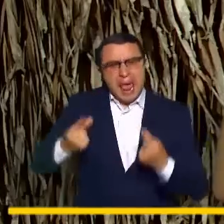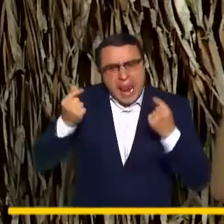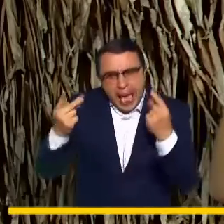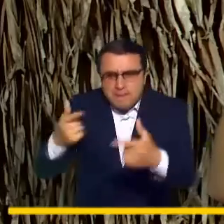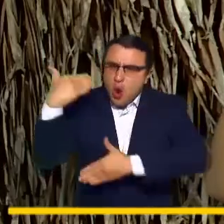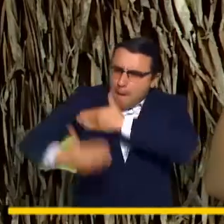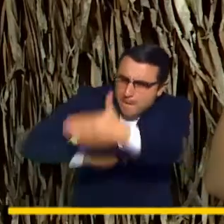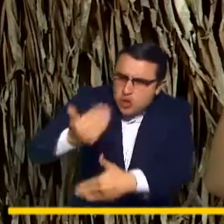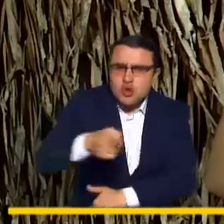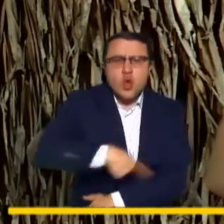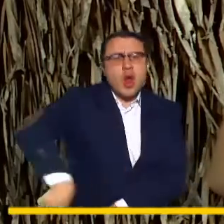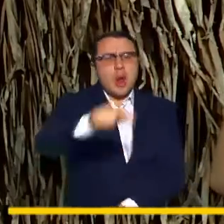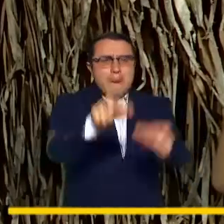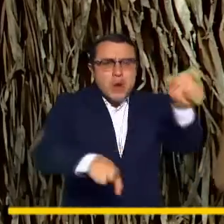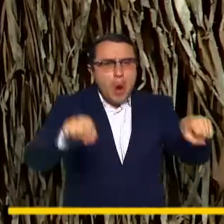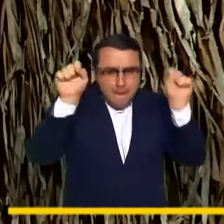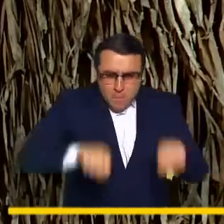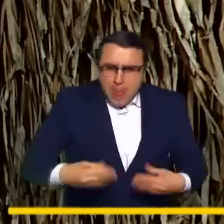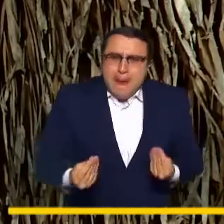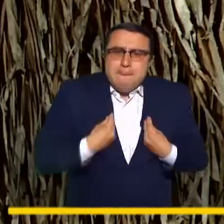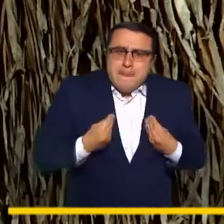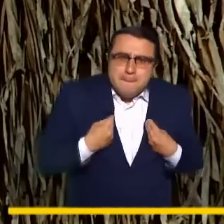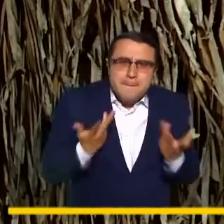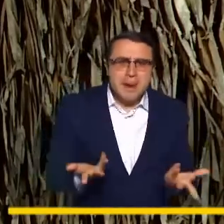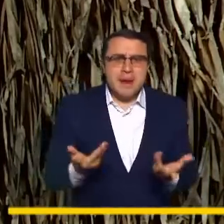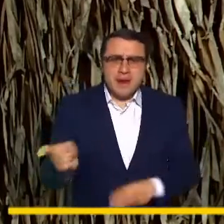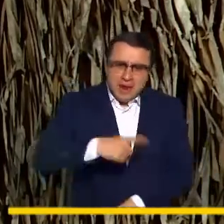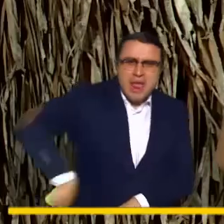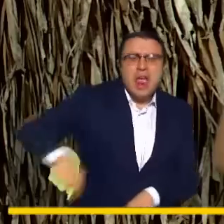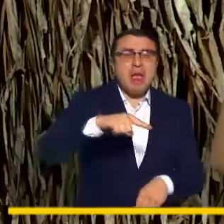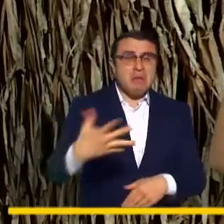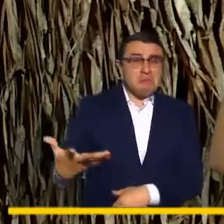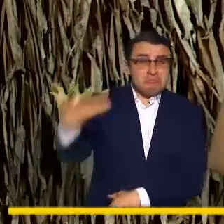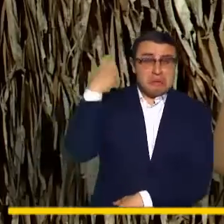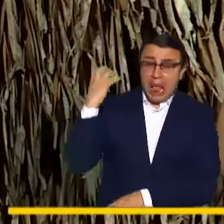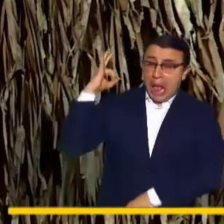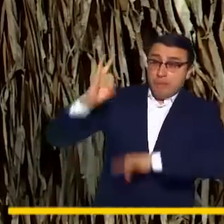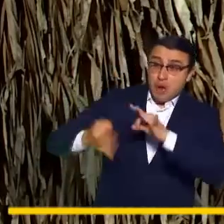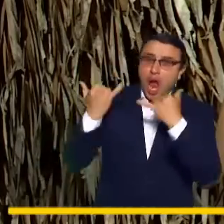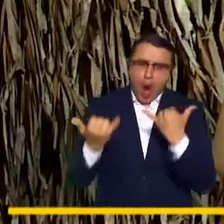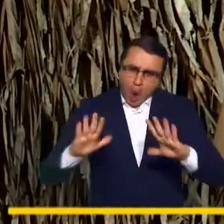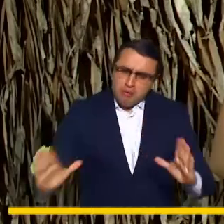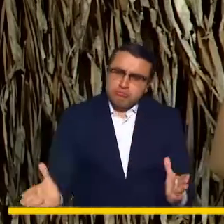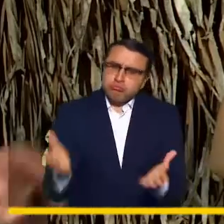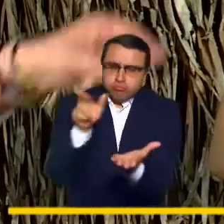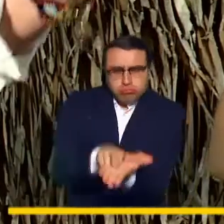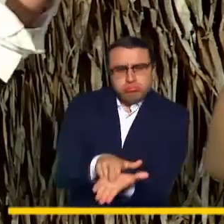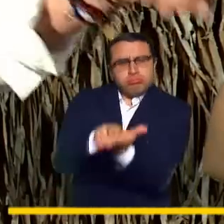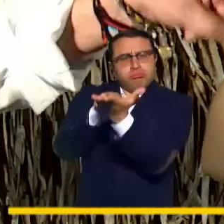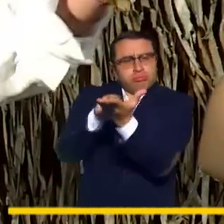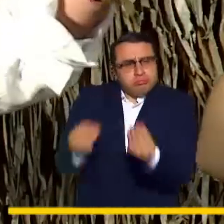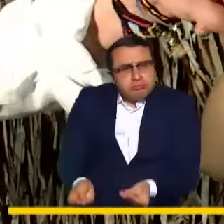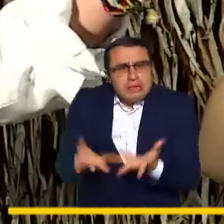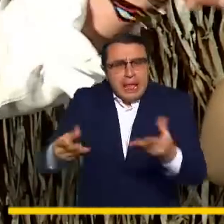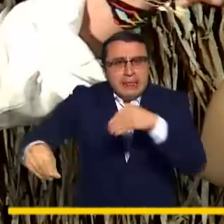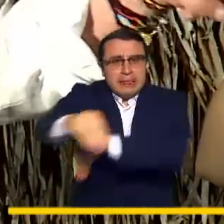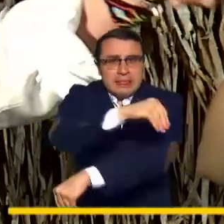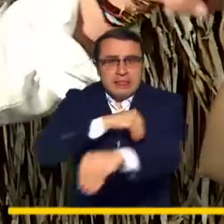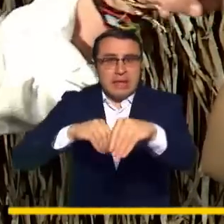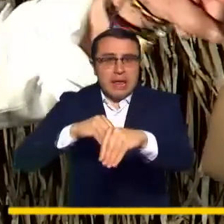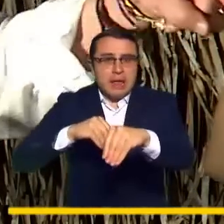la gente viva pueda ser resarcida de la injusticia con los gobiernos